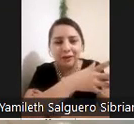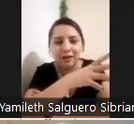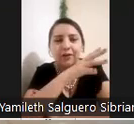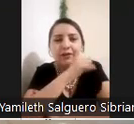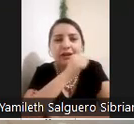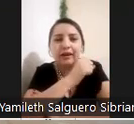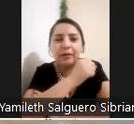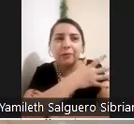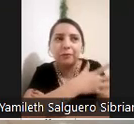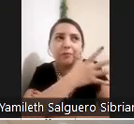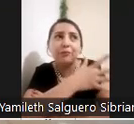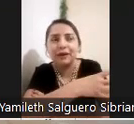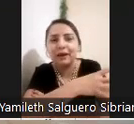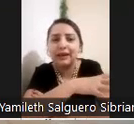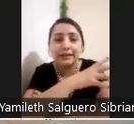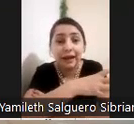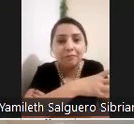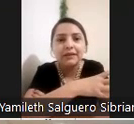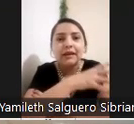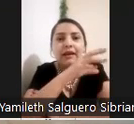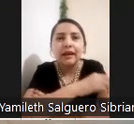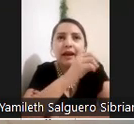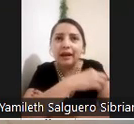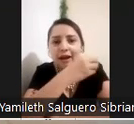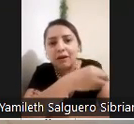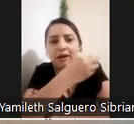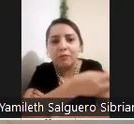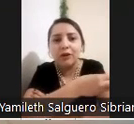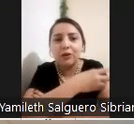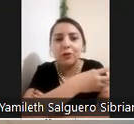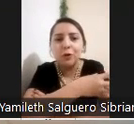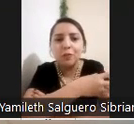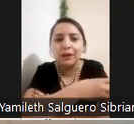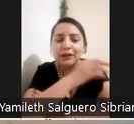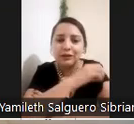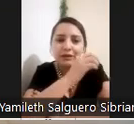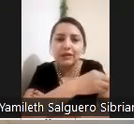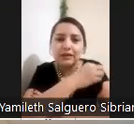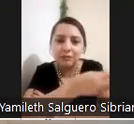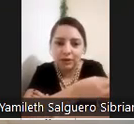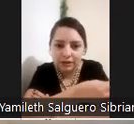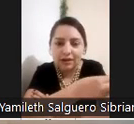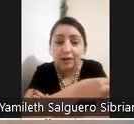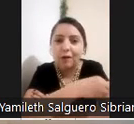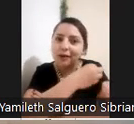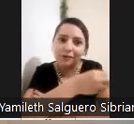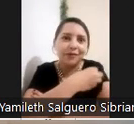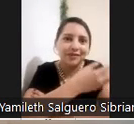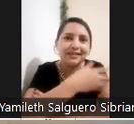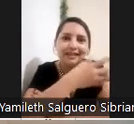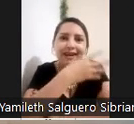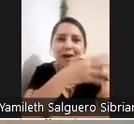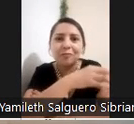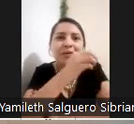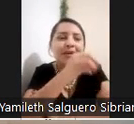me encargo de bueno mi marca es de camas cada cama cada modelo Tiene un nombre entonces hicimos ese trabajo que fue